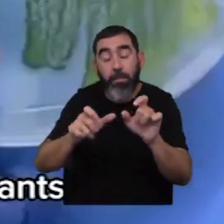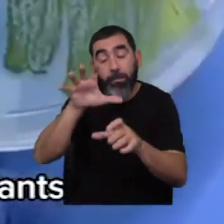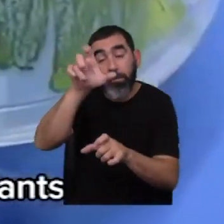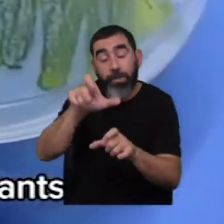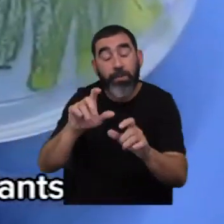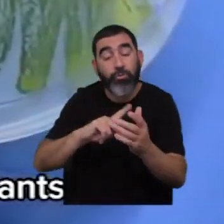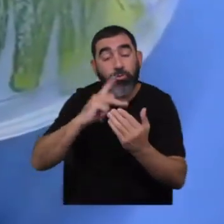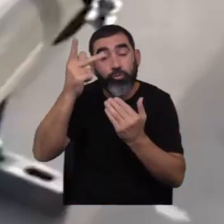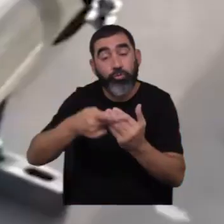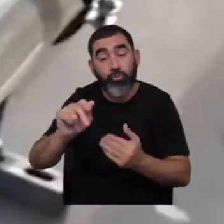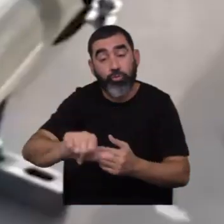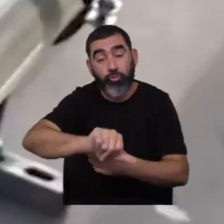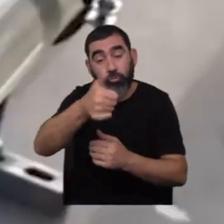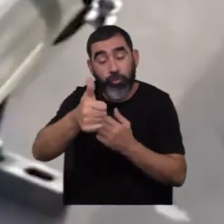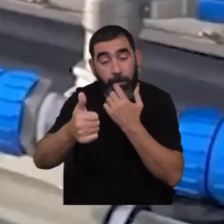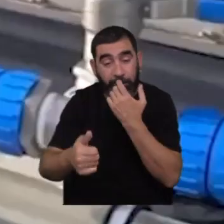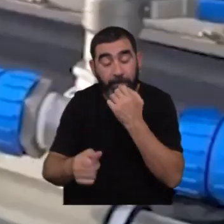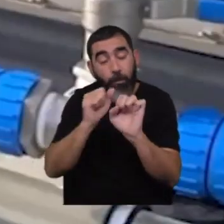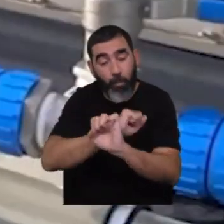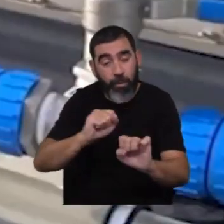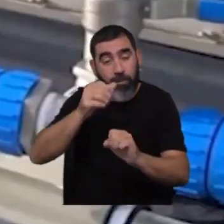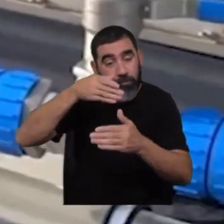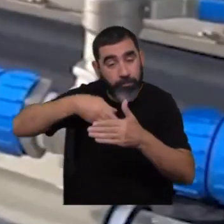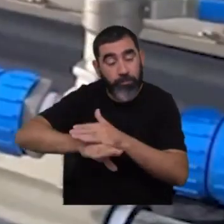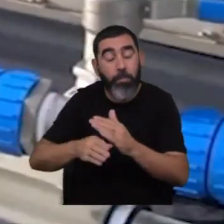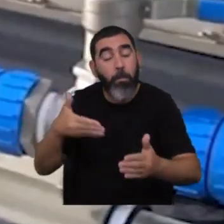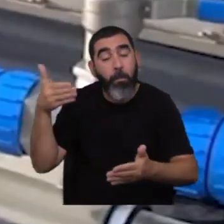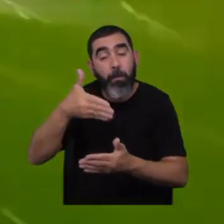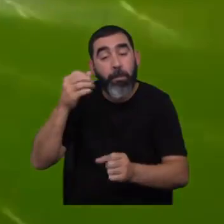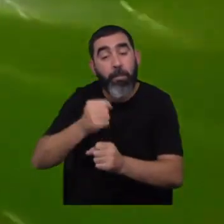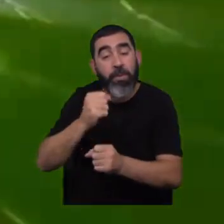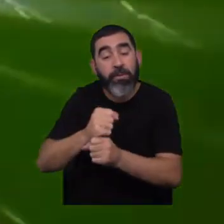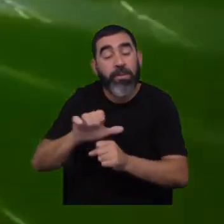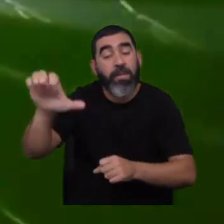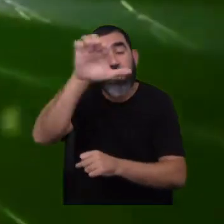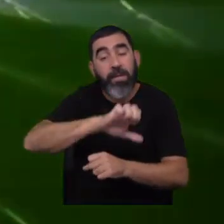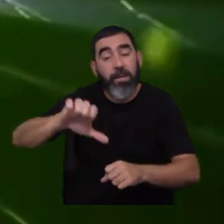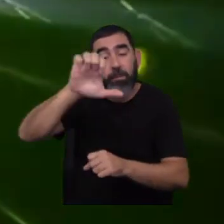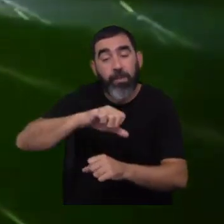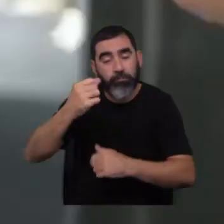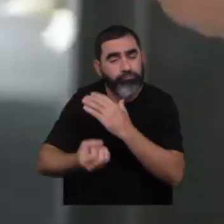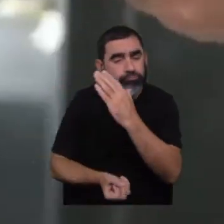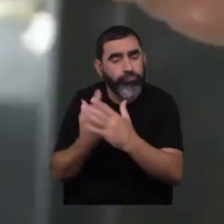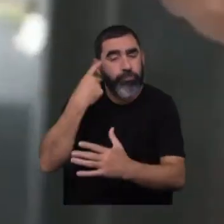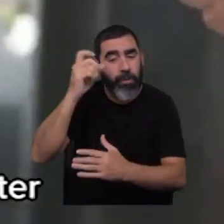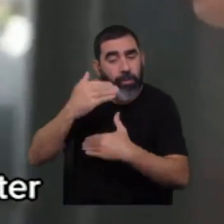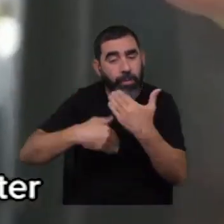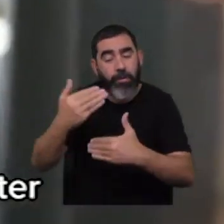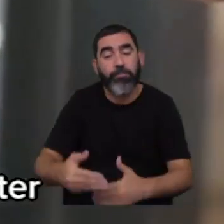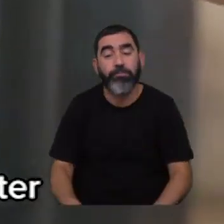del proyecto ganador de esta etapa mundial podrán ingresar como pasantes en la empresa de cosméticos donde desarrollarán su idea.